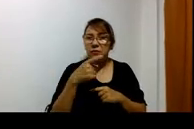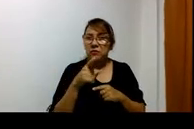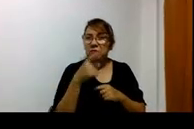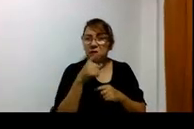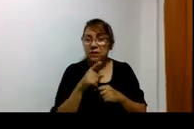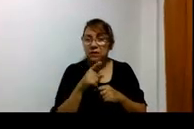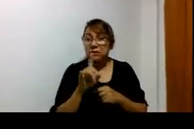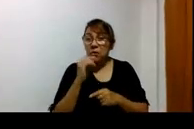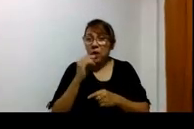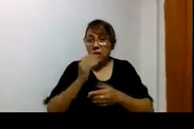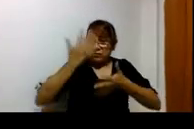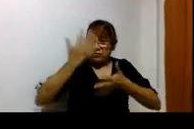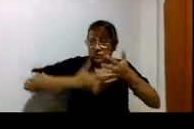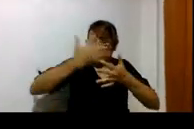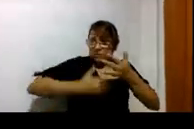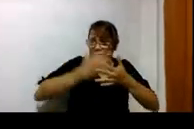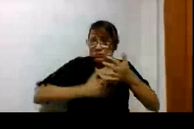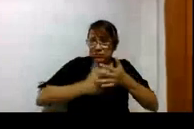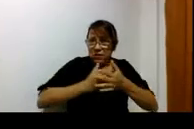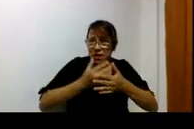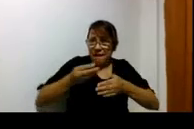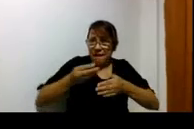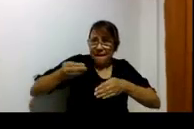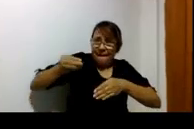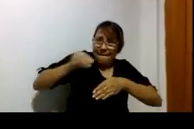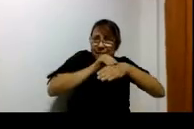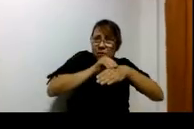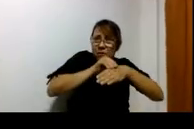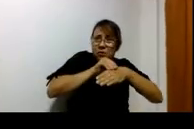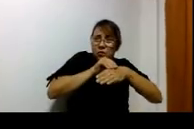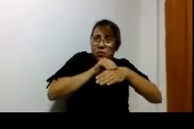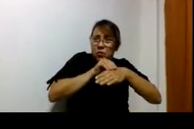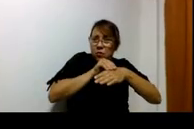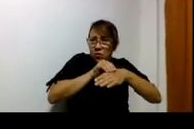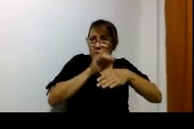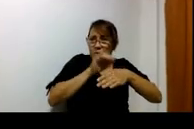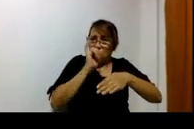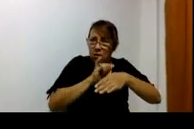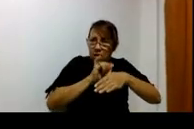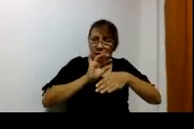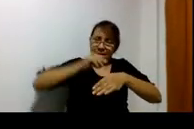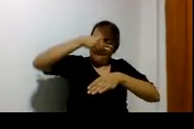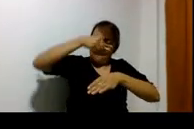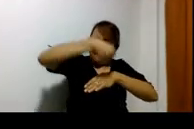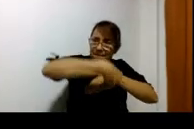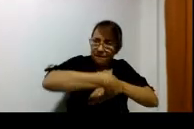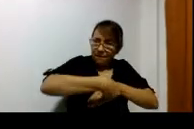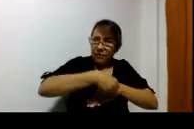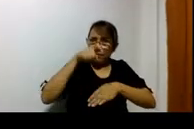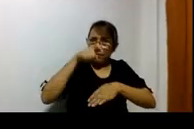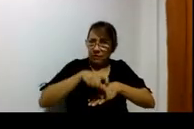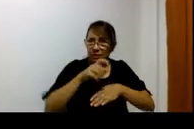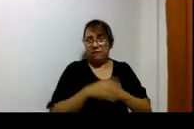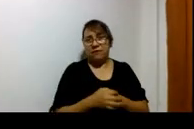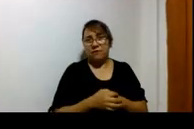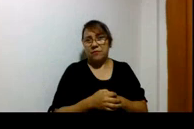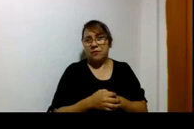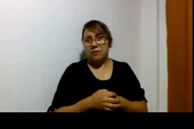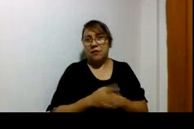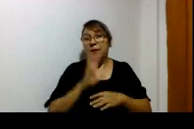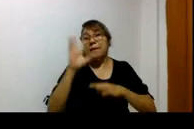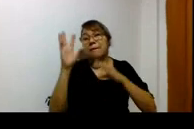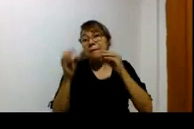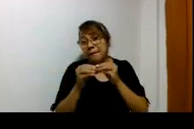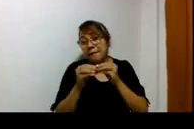detener hemorragias, indispensables. Te sirven para cubrir heridas. Te sirven para hacer curaciones y entre otros usos. ¿Qué tal una venda